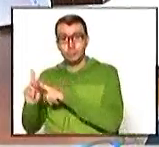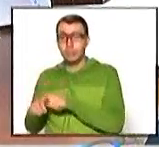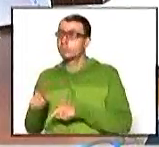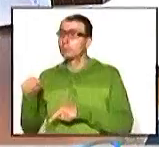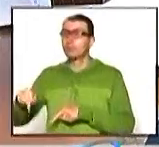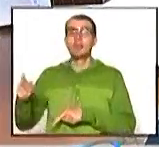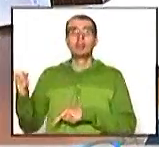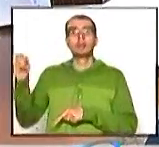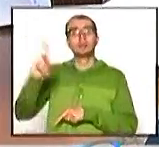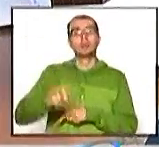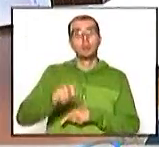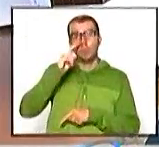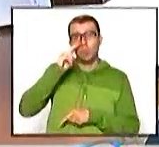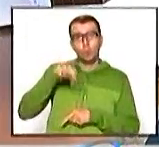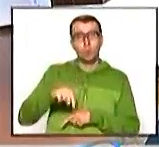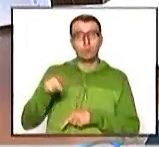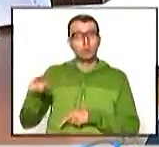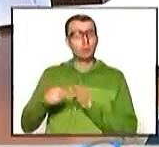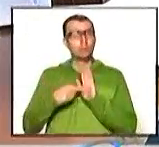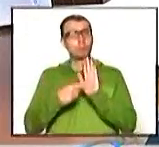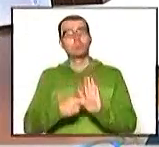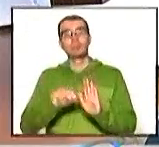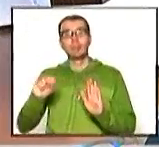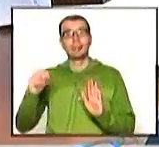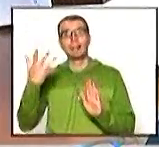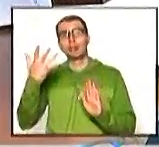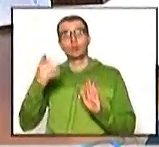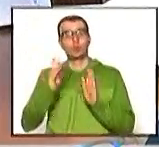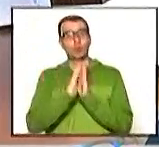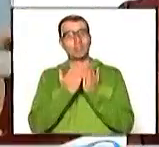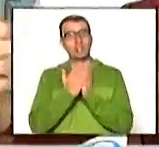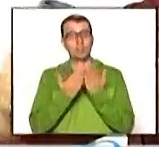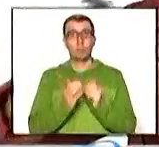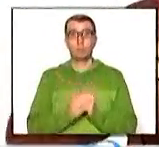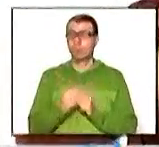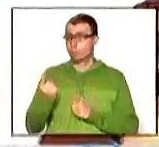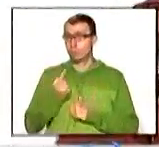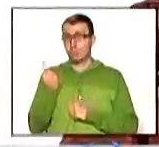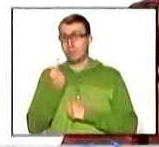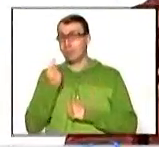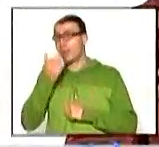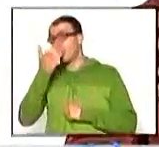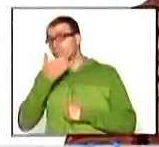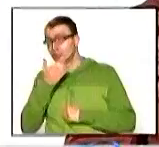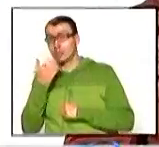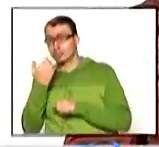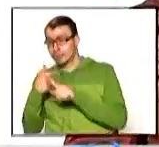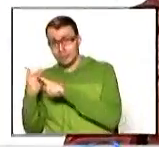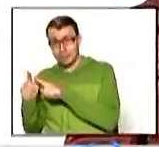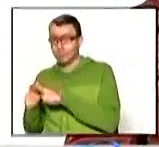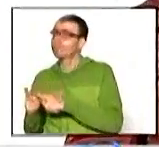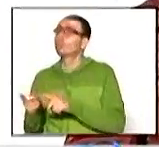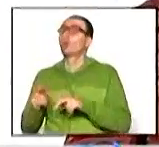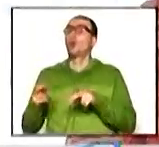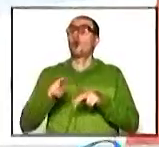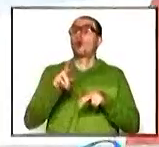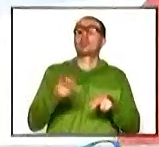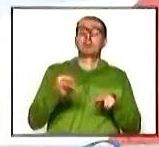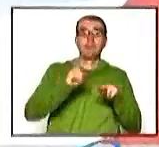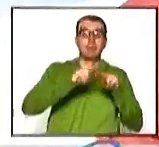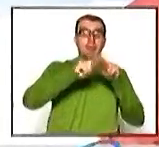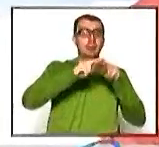quinto libro, que no solamente va a tener frutoterapia, sino muchas otras cosas de la alimentación. Él